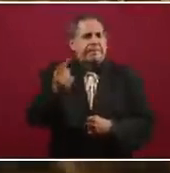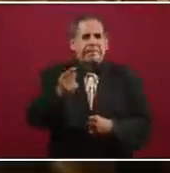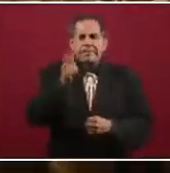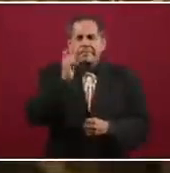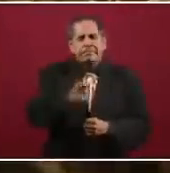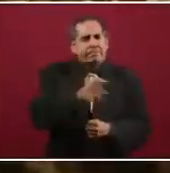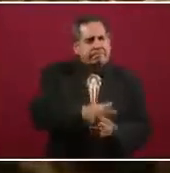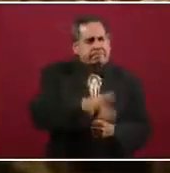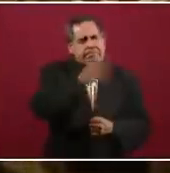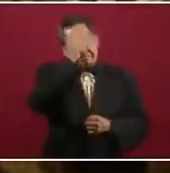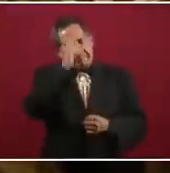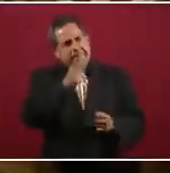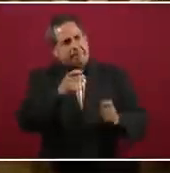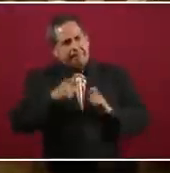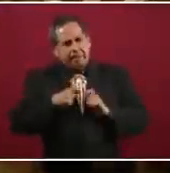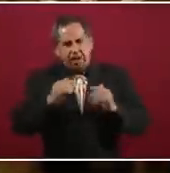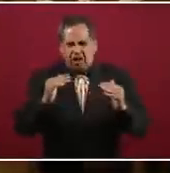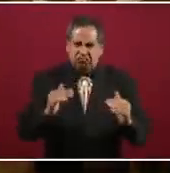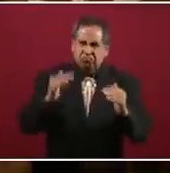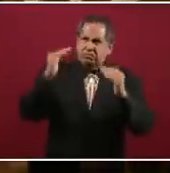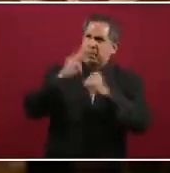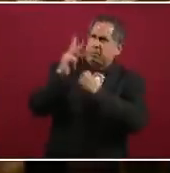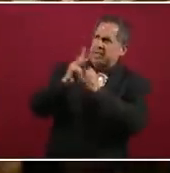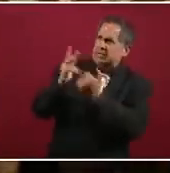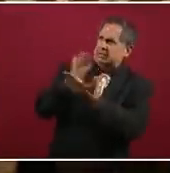entonces? Soberanía,